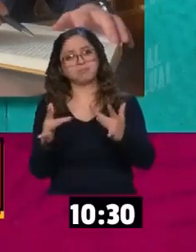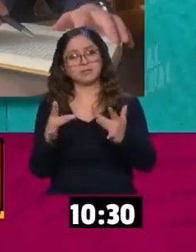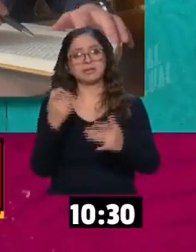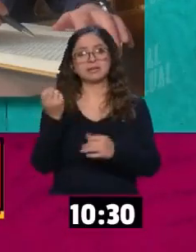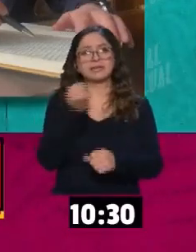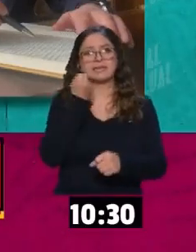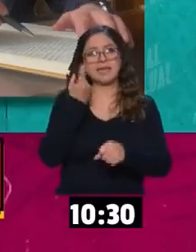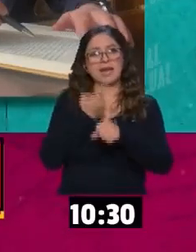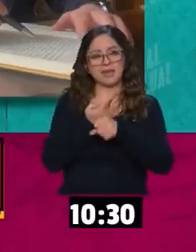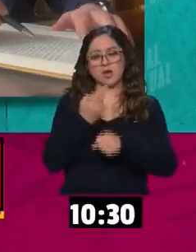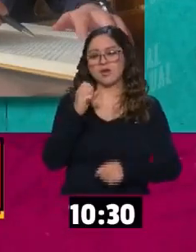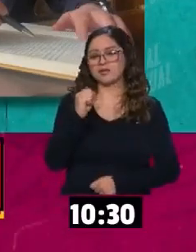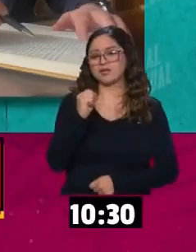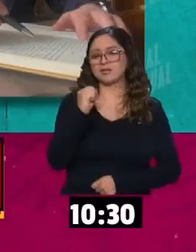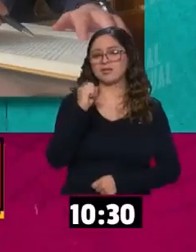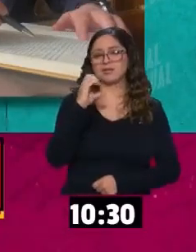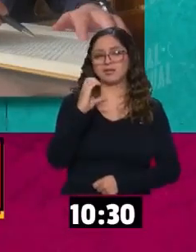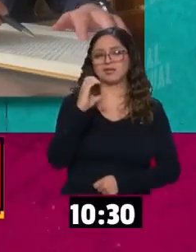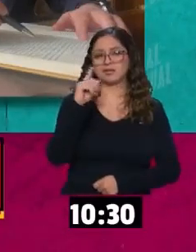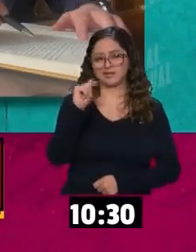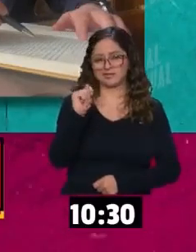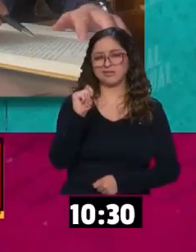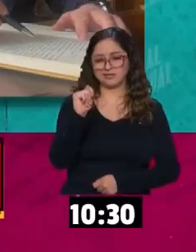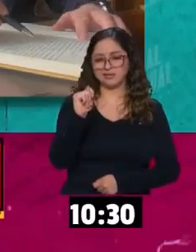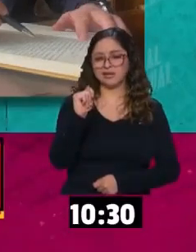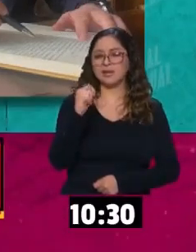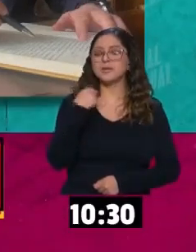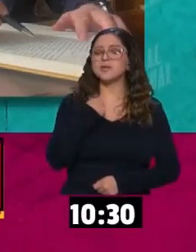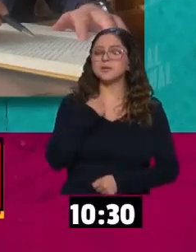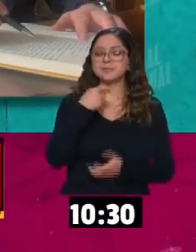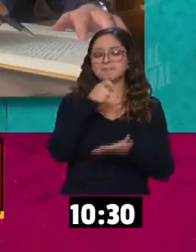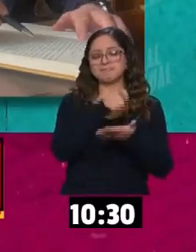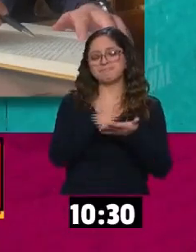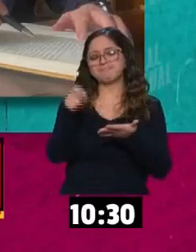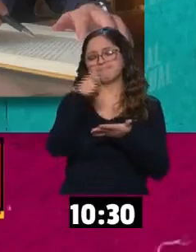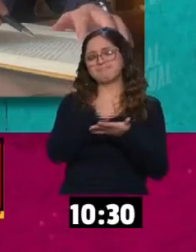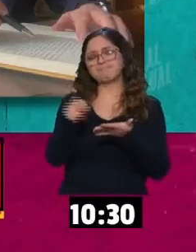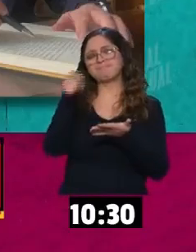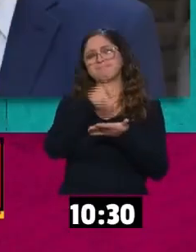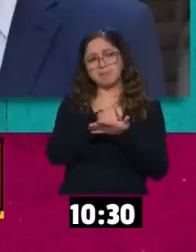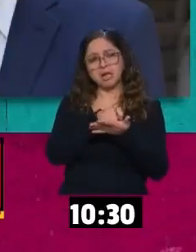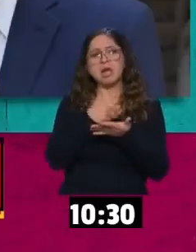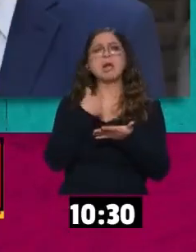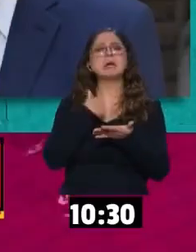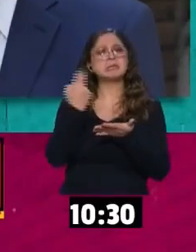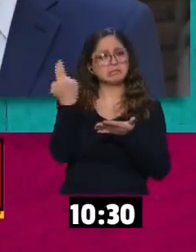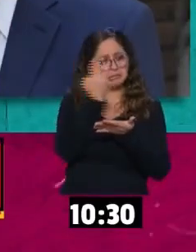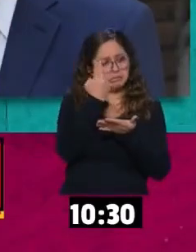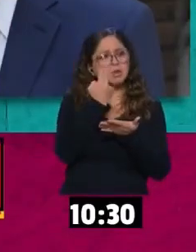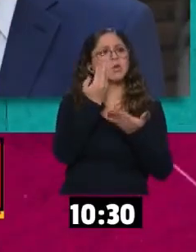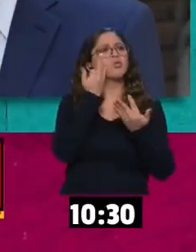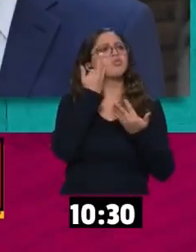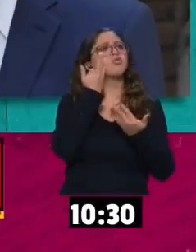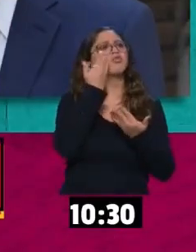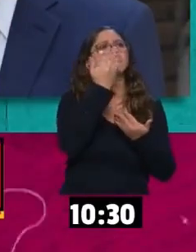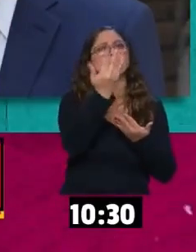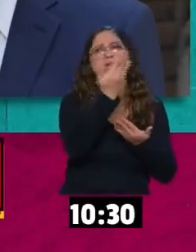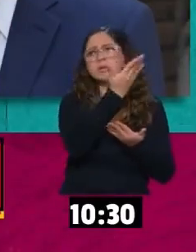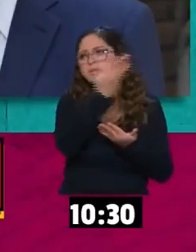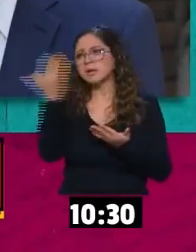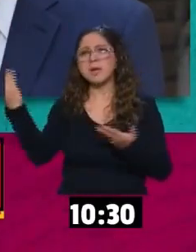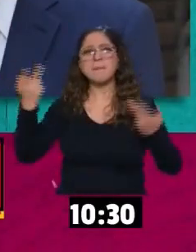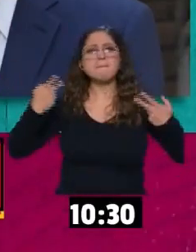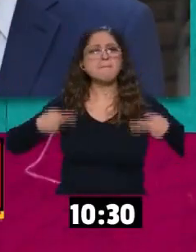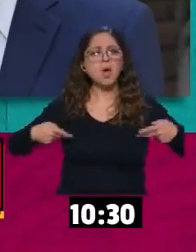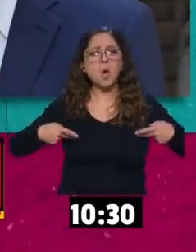Transportes, es dejar un testimonio de todo lo que hicimos, lo que vimos y lo que encontramos y lo que nos